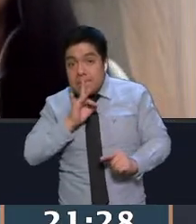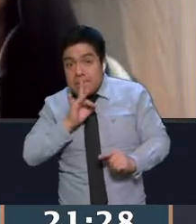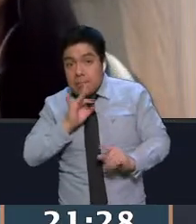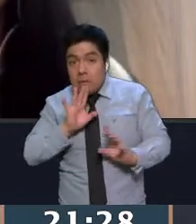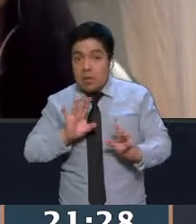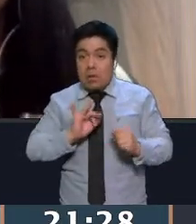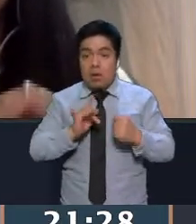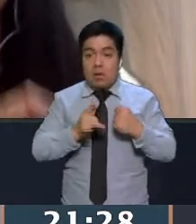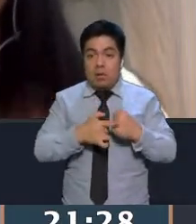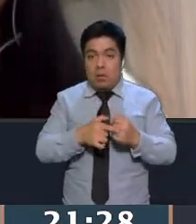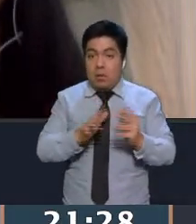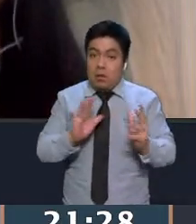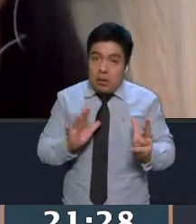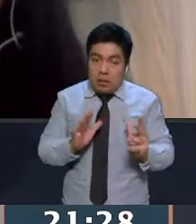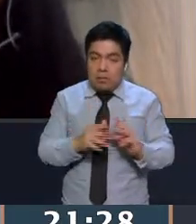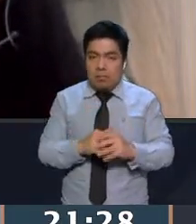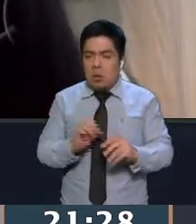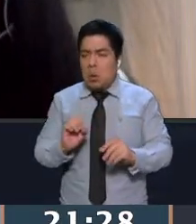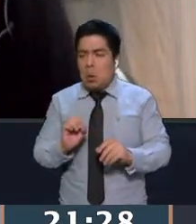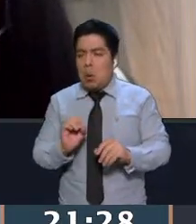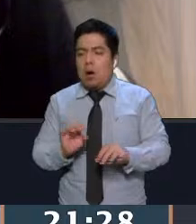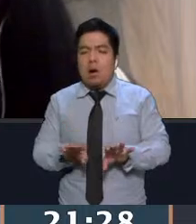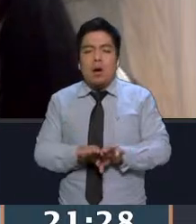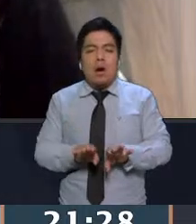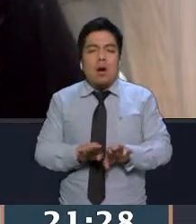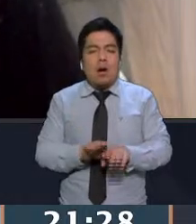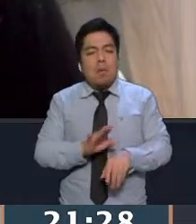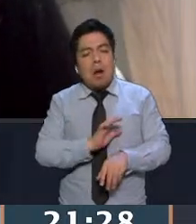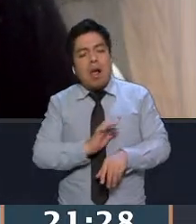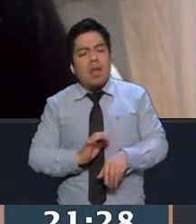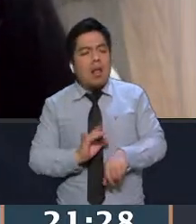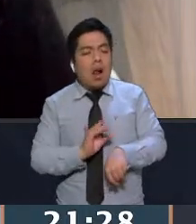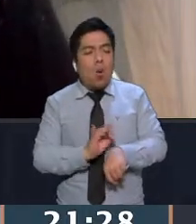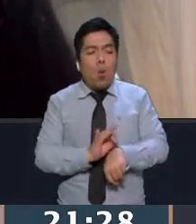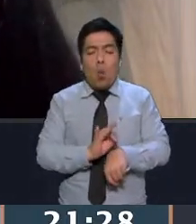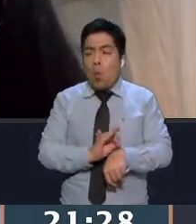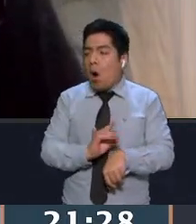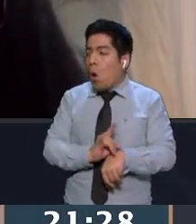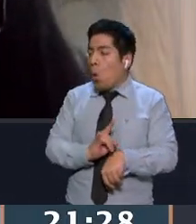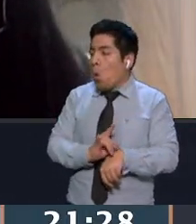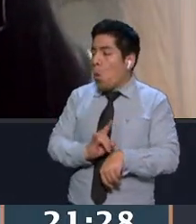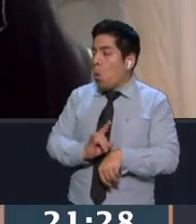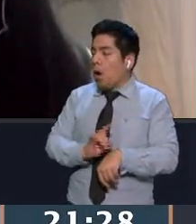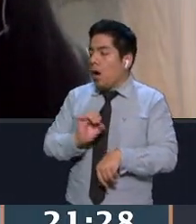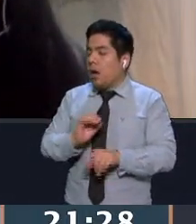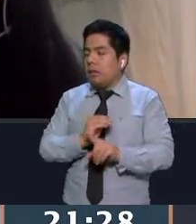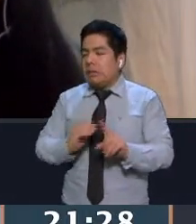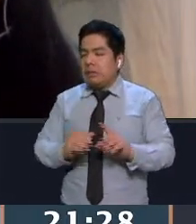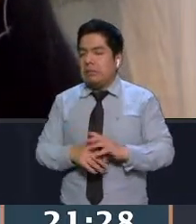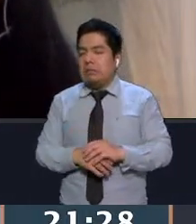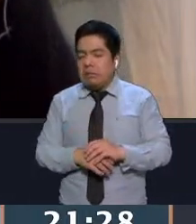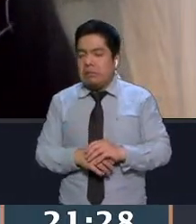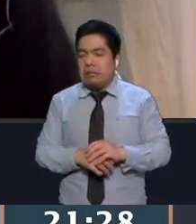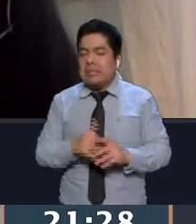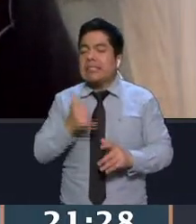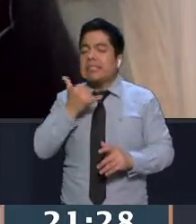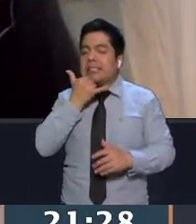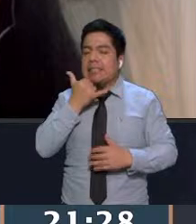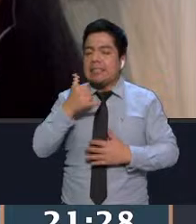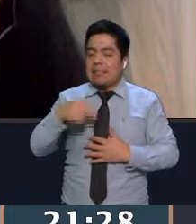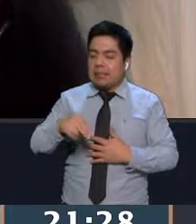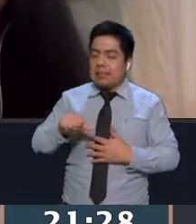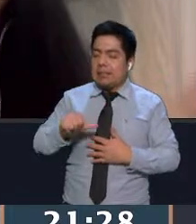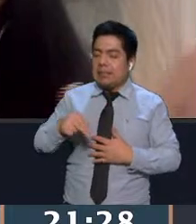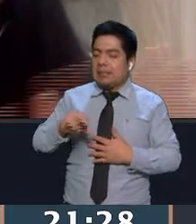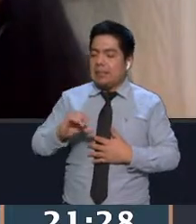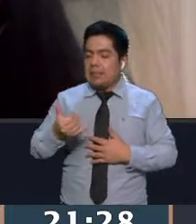mentiras o orquestar campañas basadas en mentiras, en falsedades o en medias verdades. Nancy, te agradezco. Ay, perdóname,